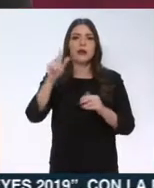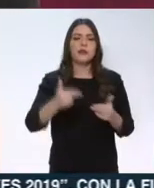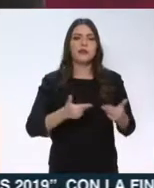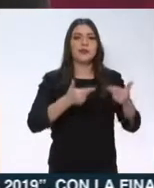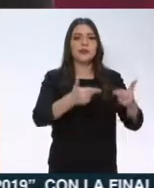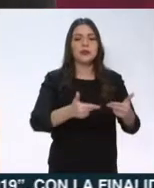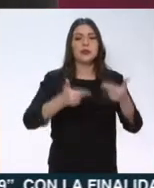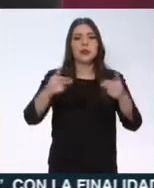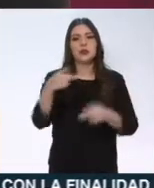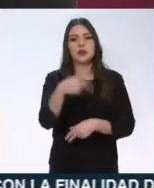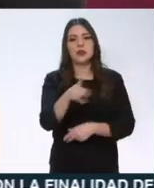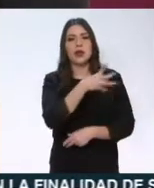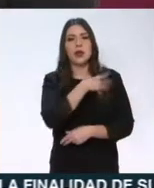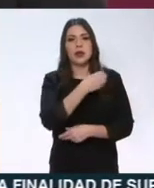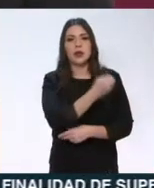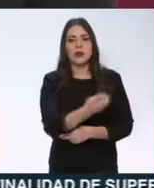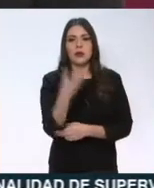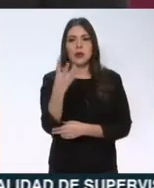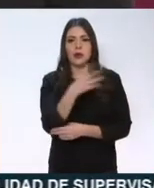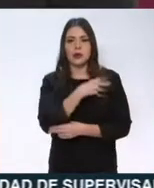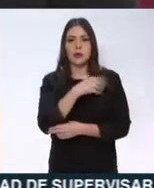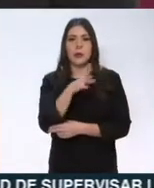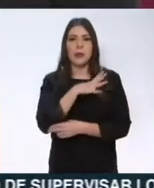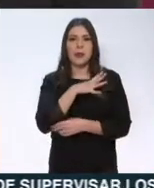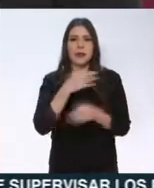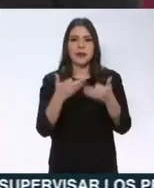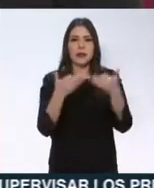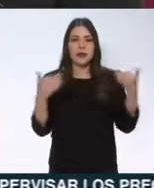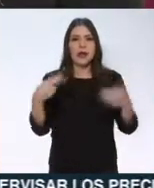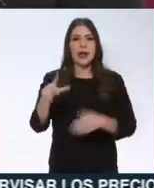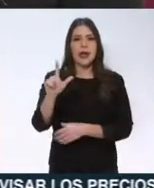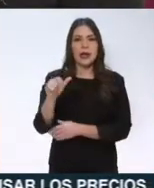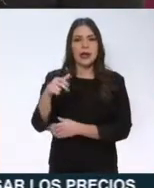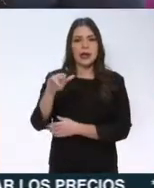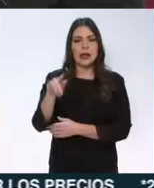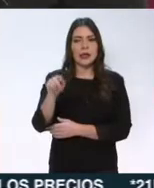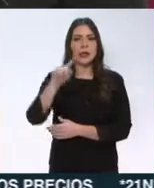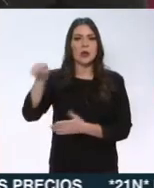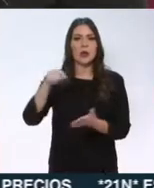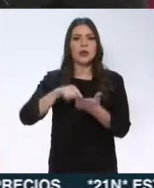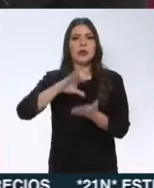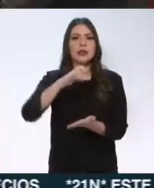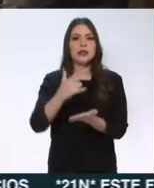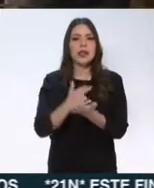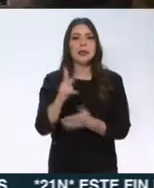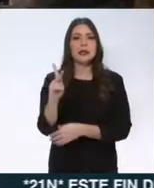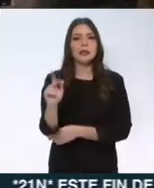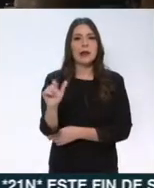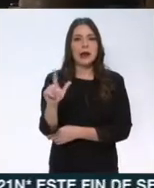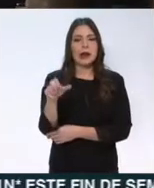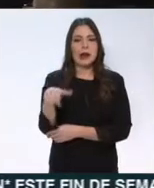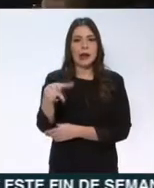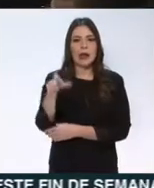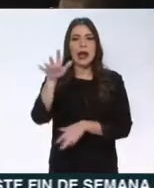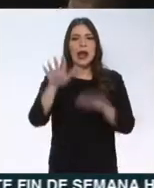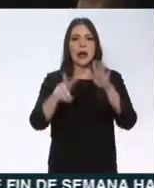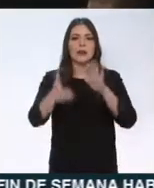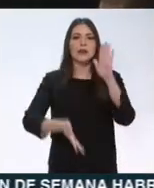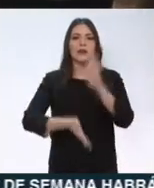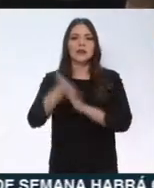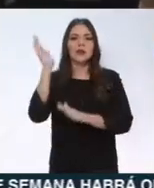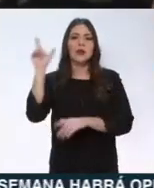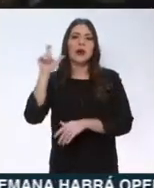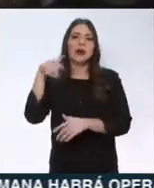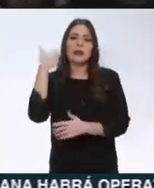4 hijos. Sobre la quinta de 12,000 metros cuadrados que se ubica en Palenque, Chiapas, y donde suele pasar tiempo de descanso, dijo que tiene